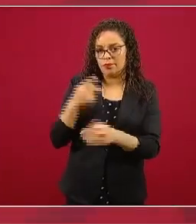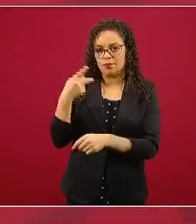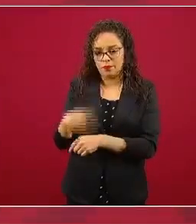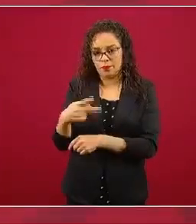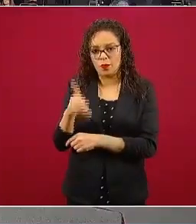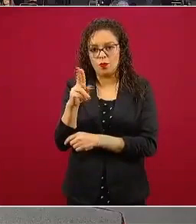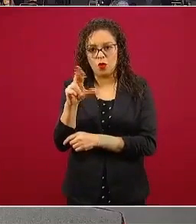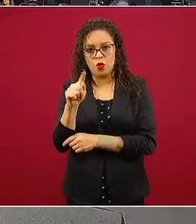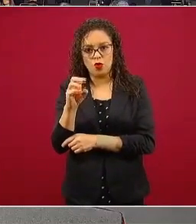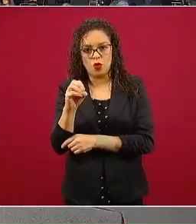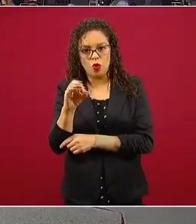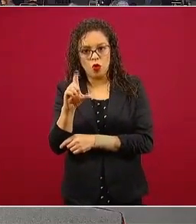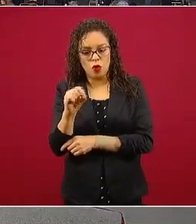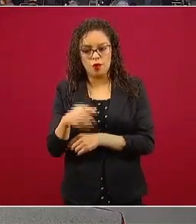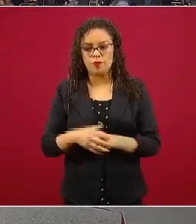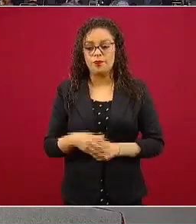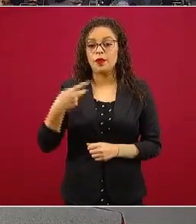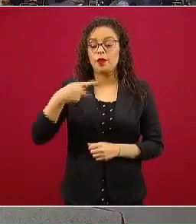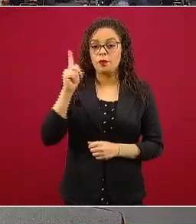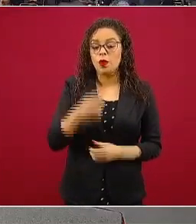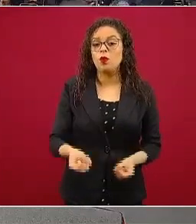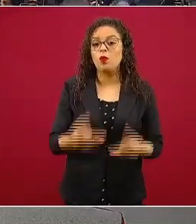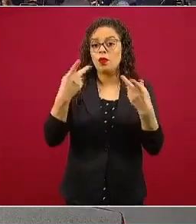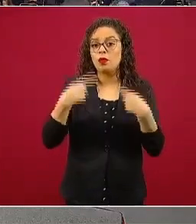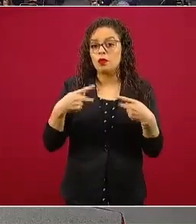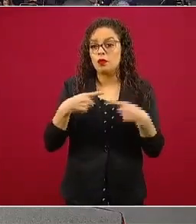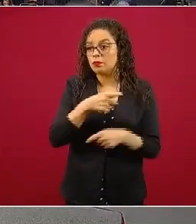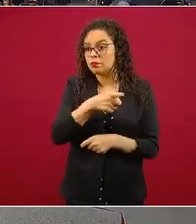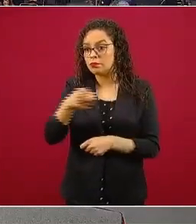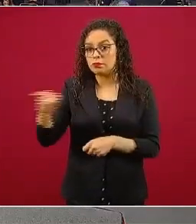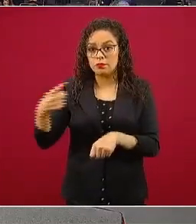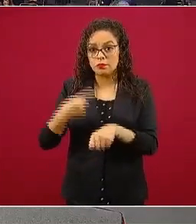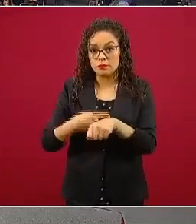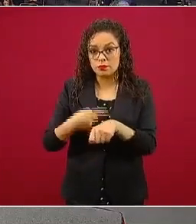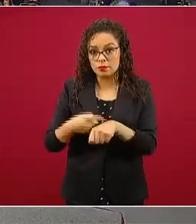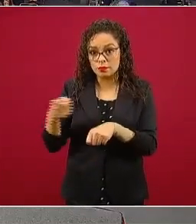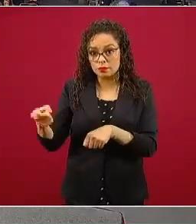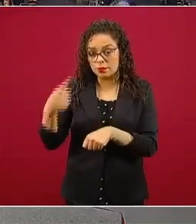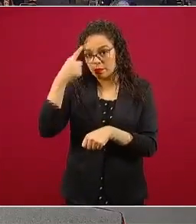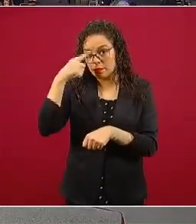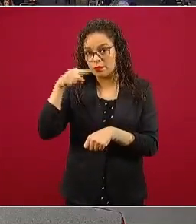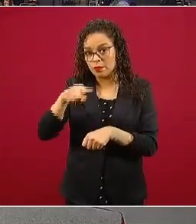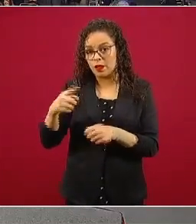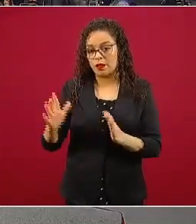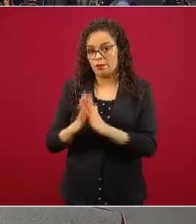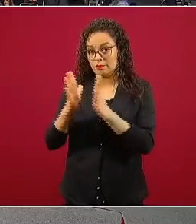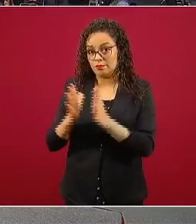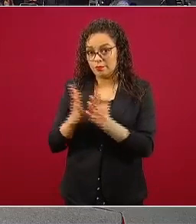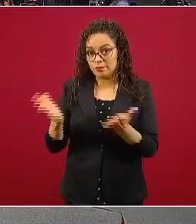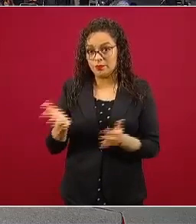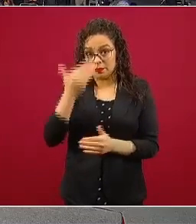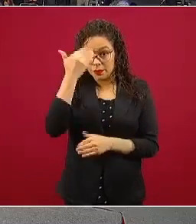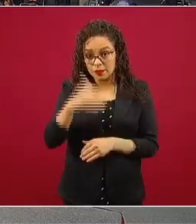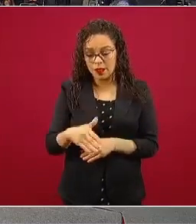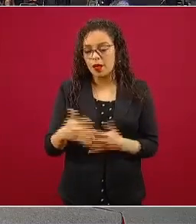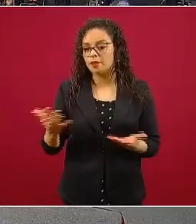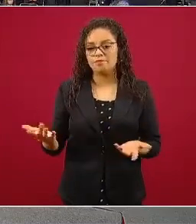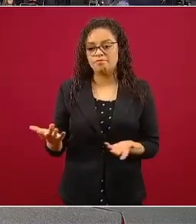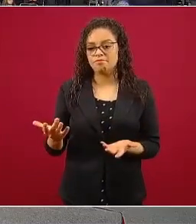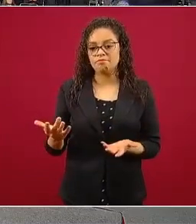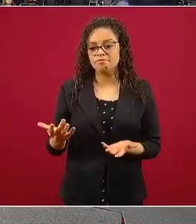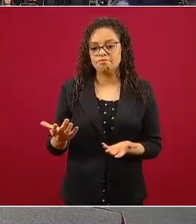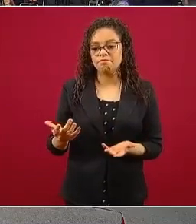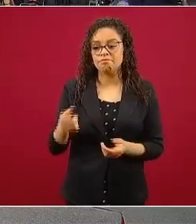Sí. Pero no tiene el dato de cuántos pacientes están ahorita y cuántos van a ser. Pacientes en el Instituto Nacional de